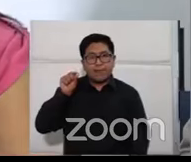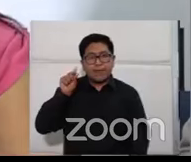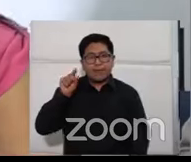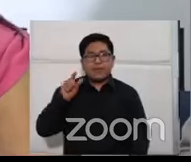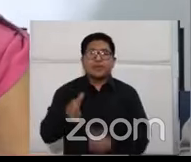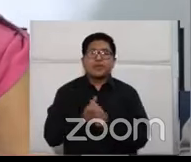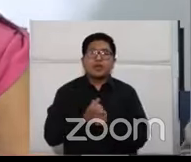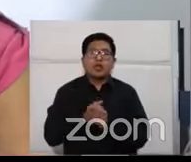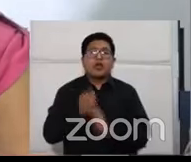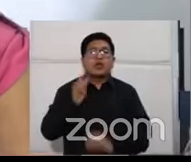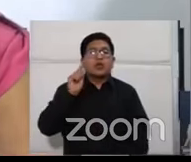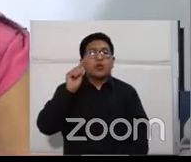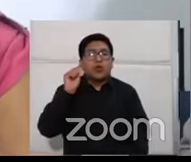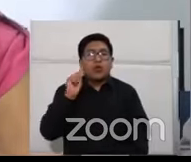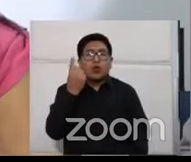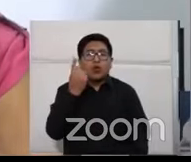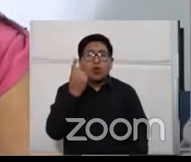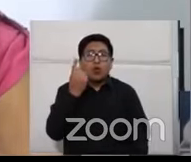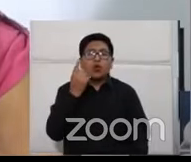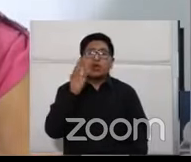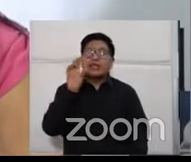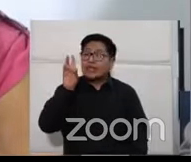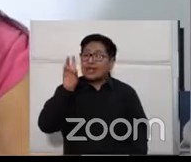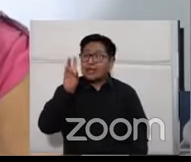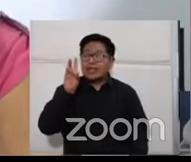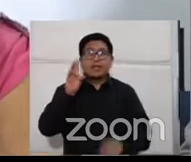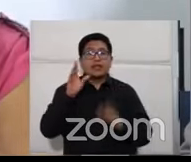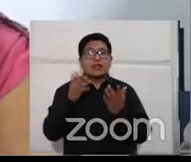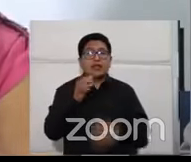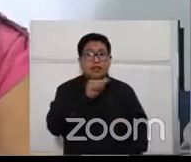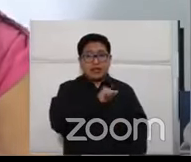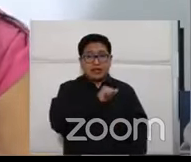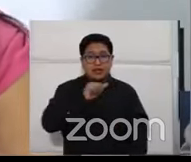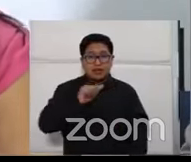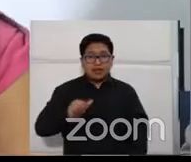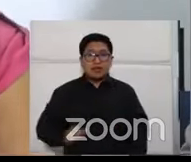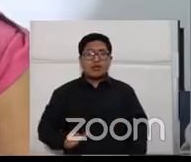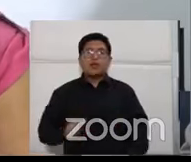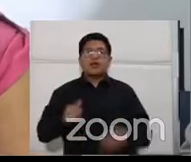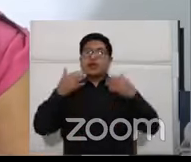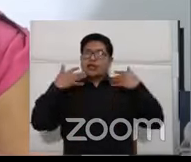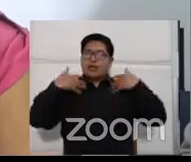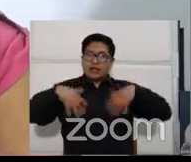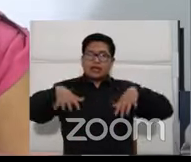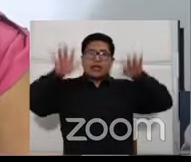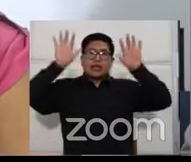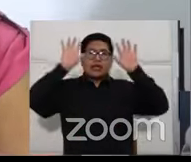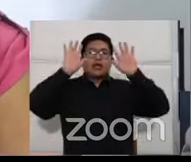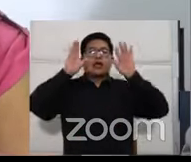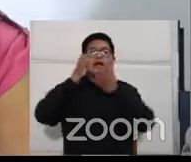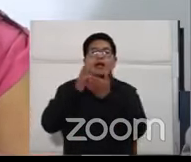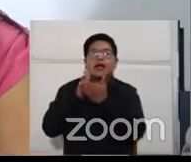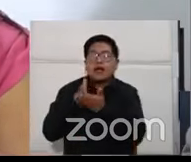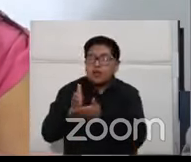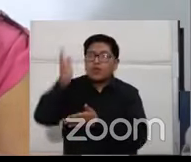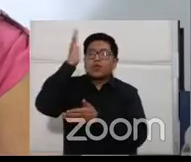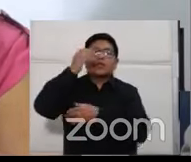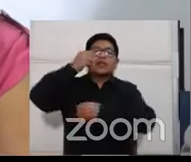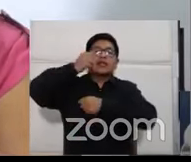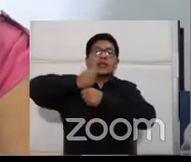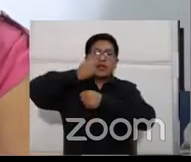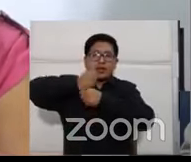solamente siete gobiernos autónomos municipales han registrado y autorizado trabajo infantil